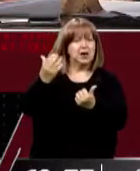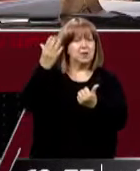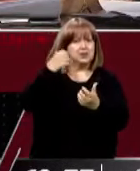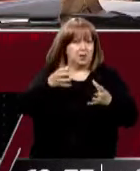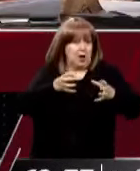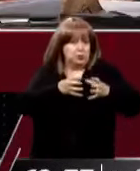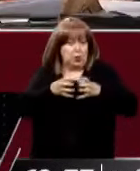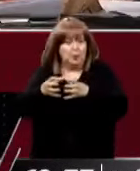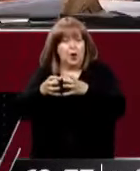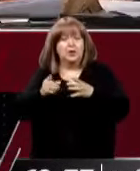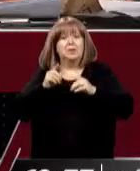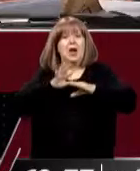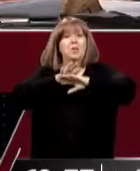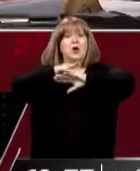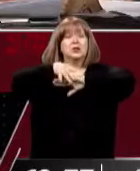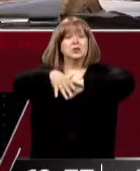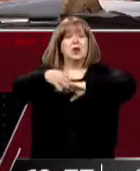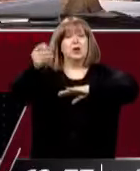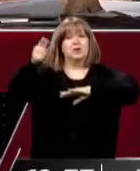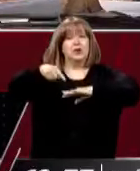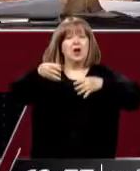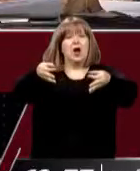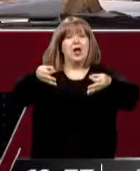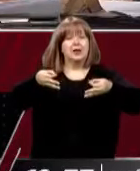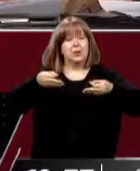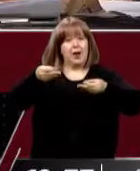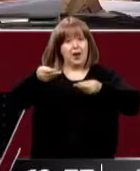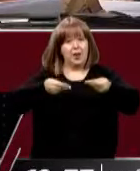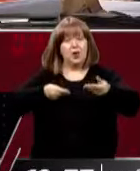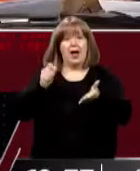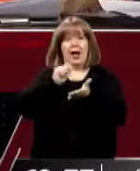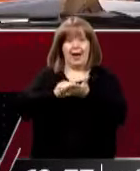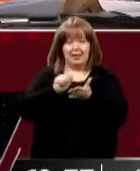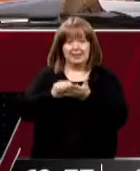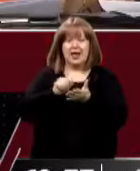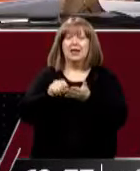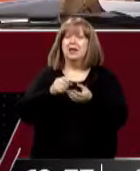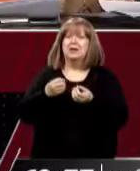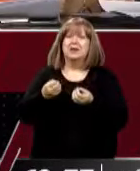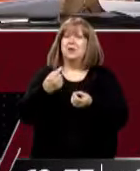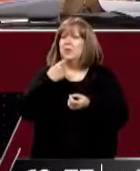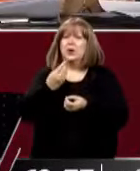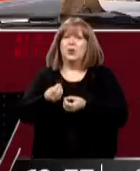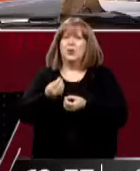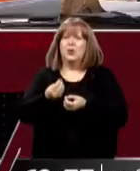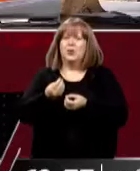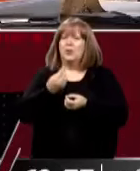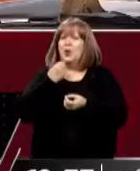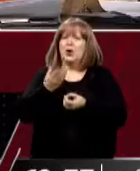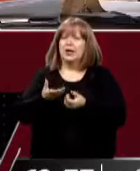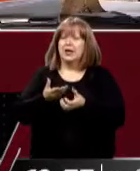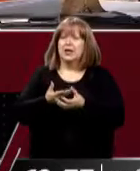de Portezuelo del Viento, vino el escribano general de gobierno a levantar el acta. ¿Y específicamente por estas tierras también tuvieron